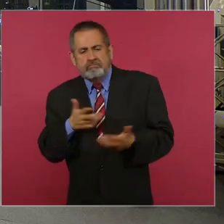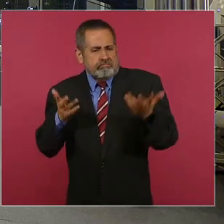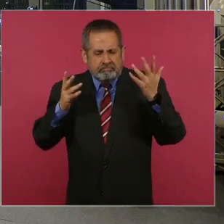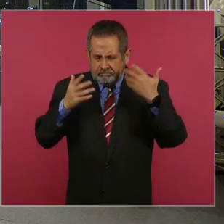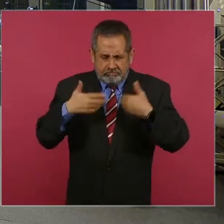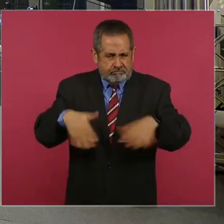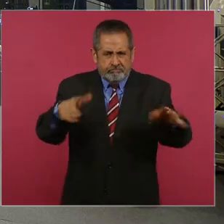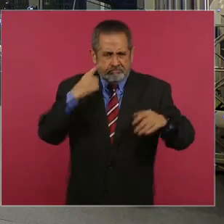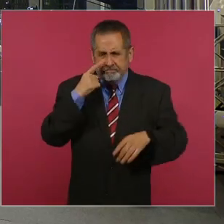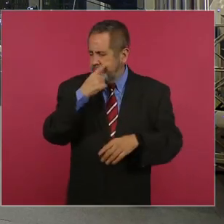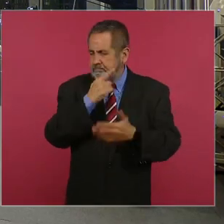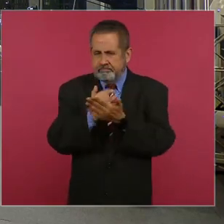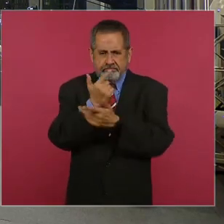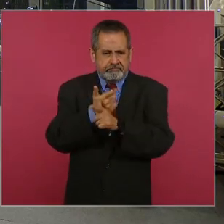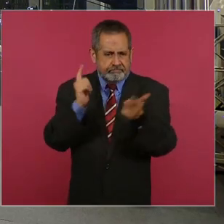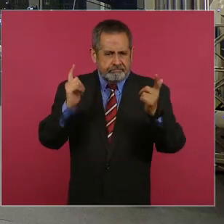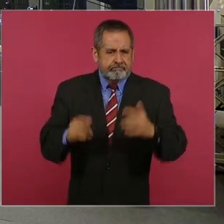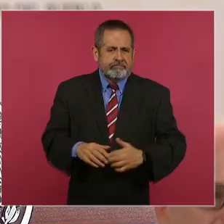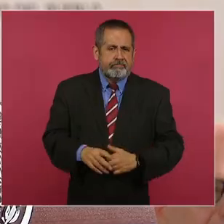si está bien